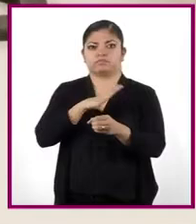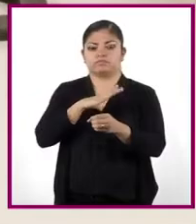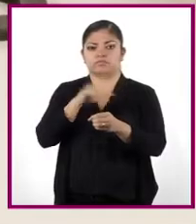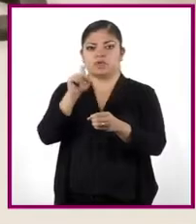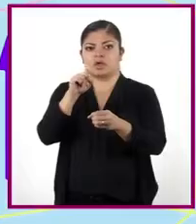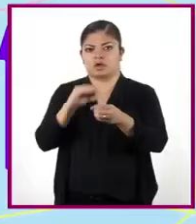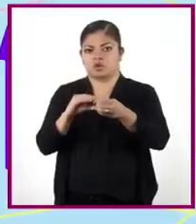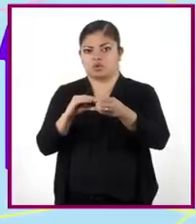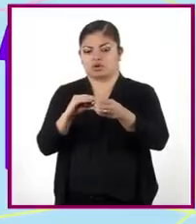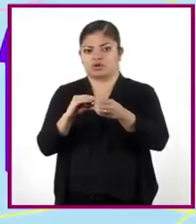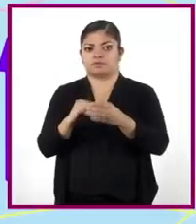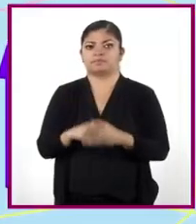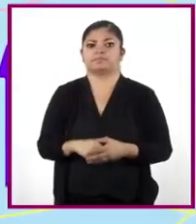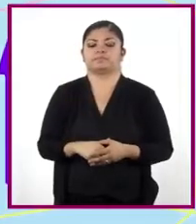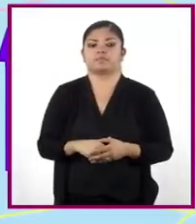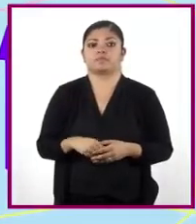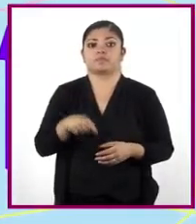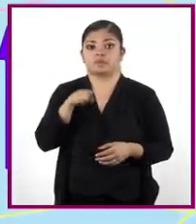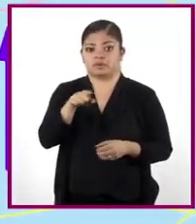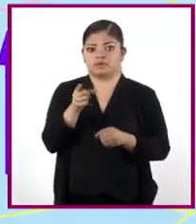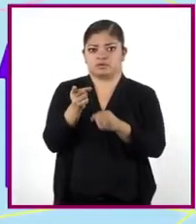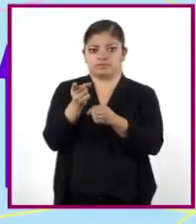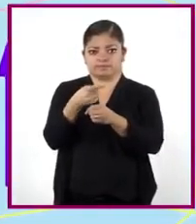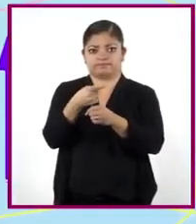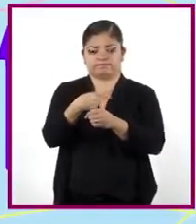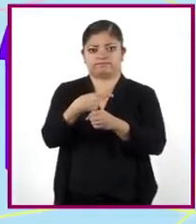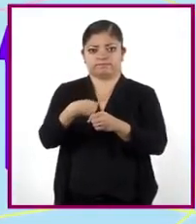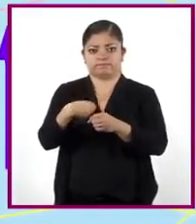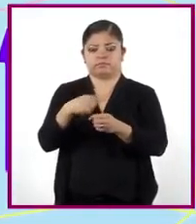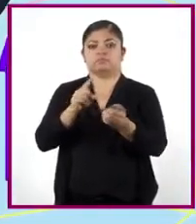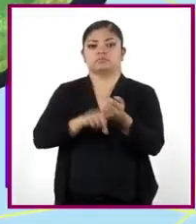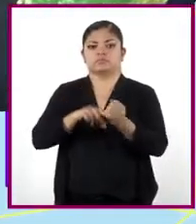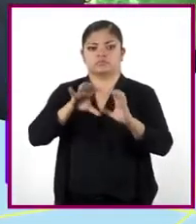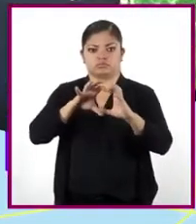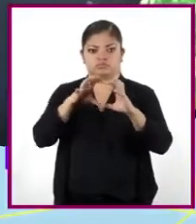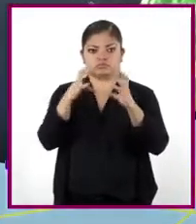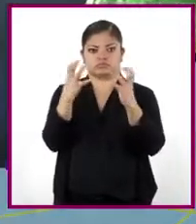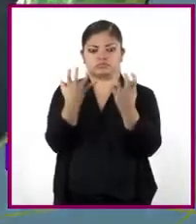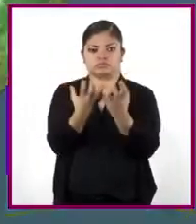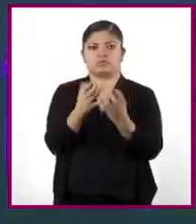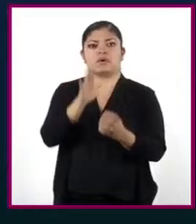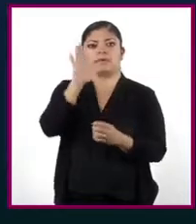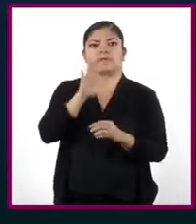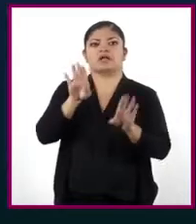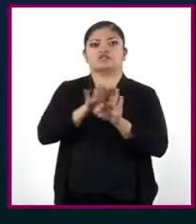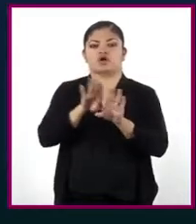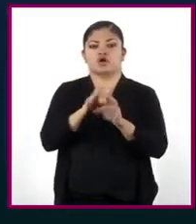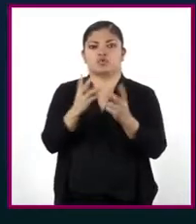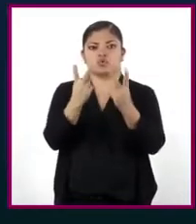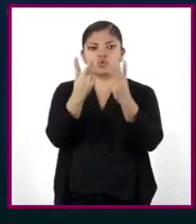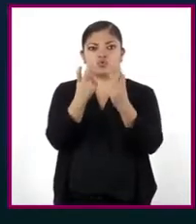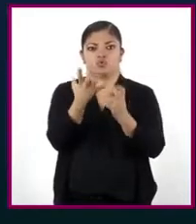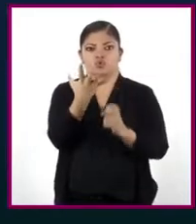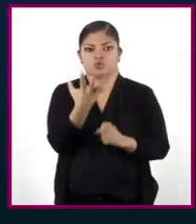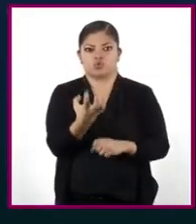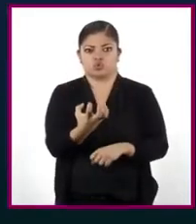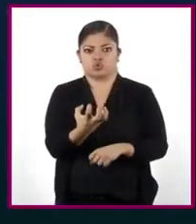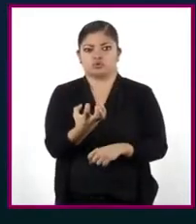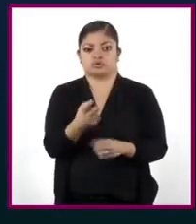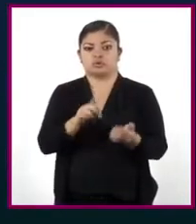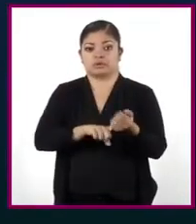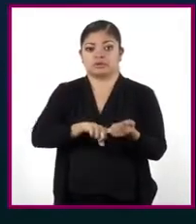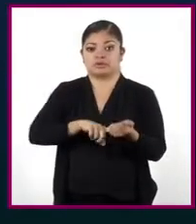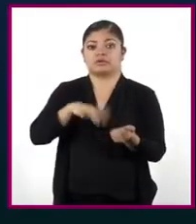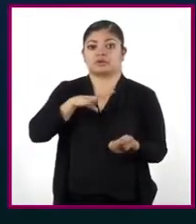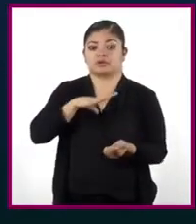de agua. El funcionamiento de la brújula hizo suponer que la Tierra se comportaba como un gran imán. Su núcleo externo es líquido